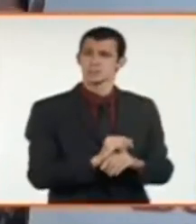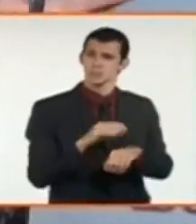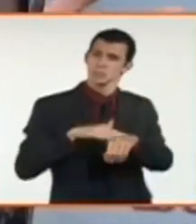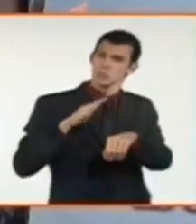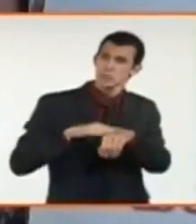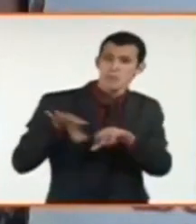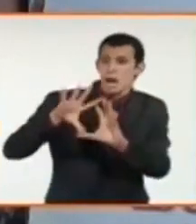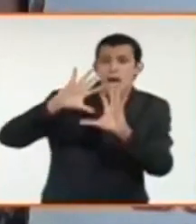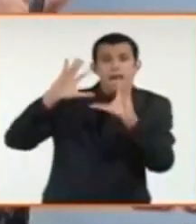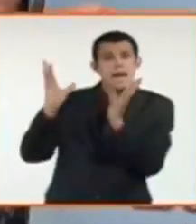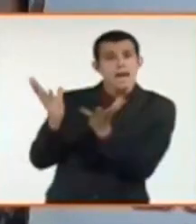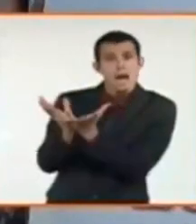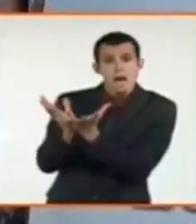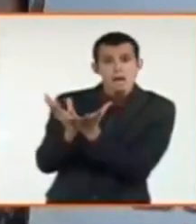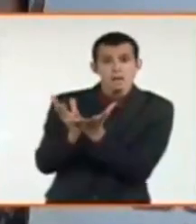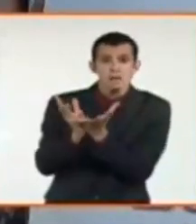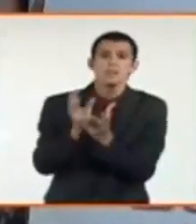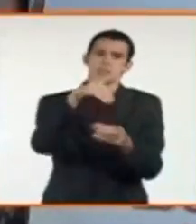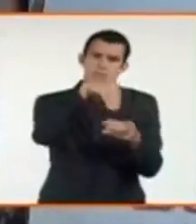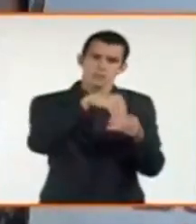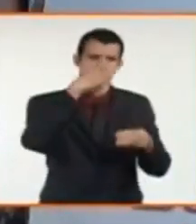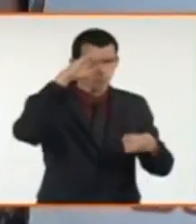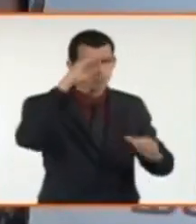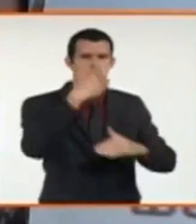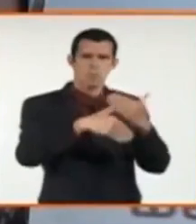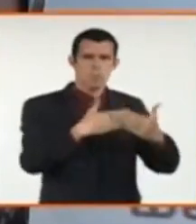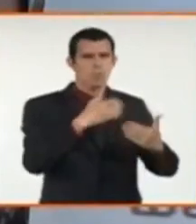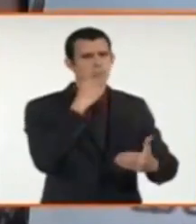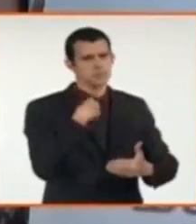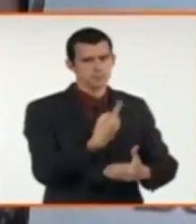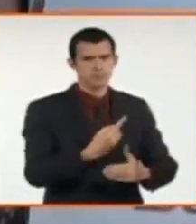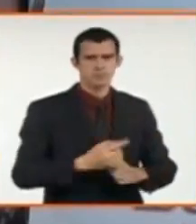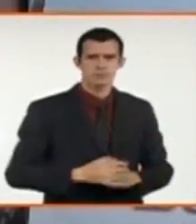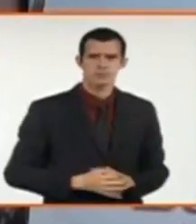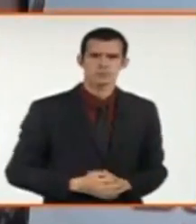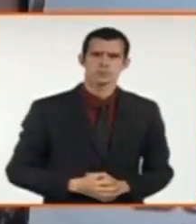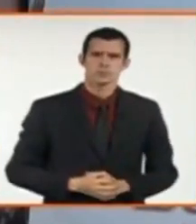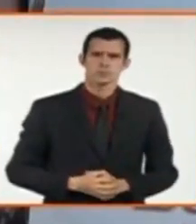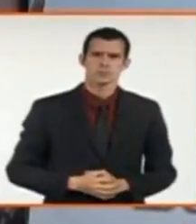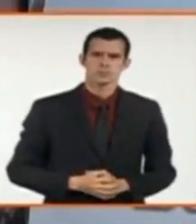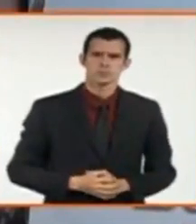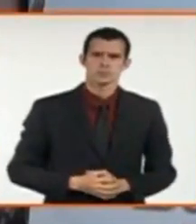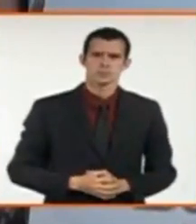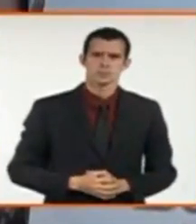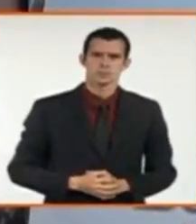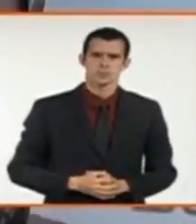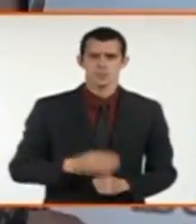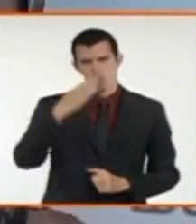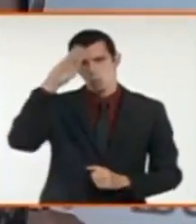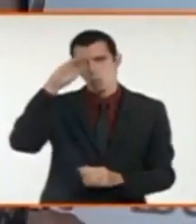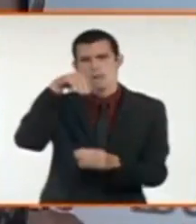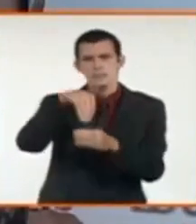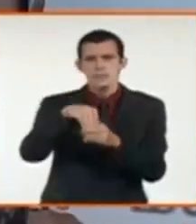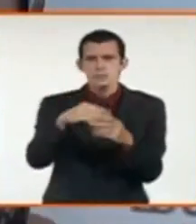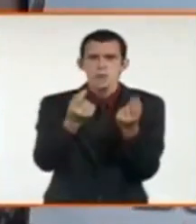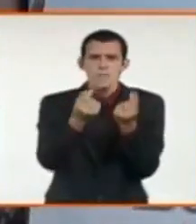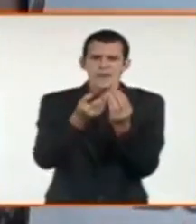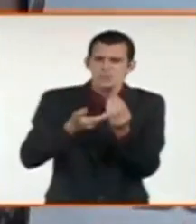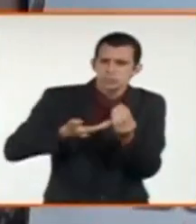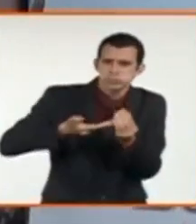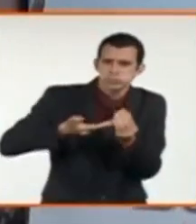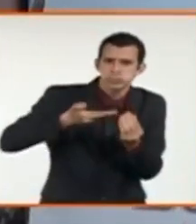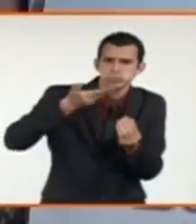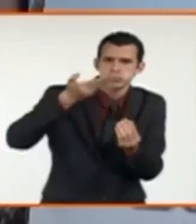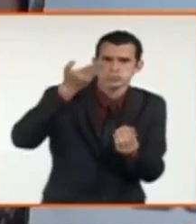porque estamos hablando de fenómenos de incrementos de precio estamos hablando de fenómenos de desequilibrios y